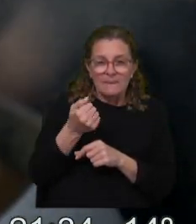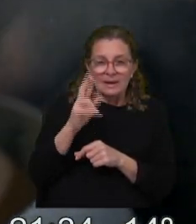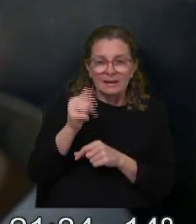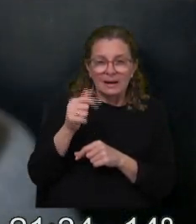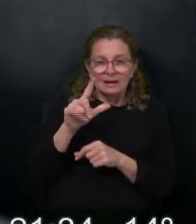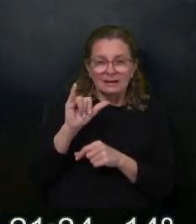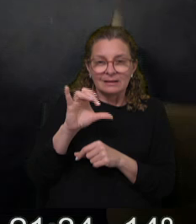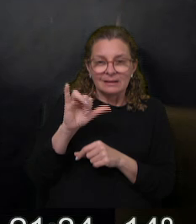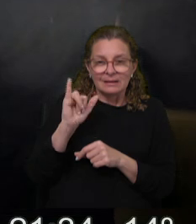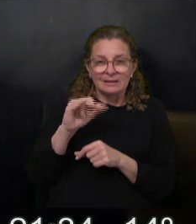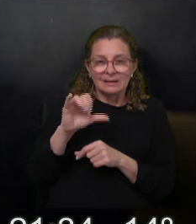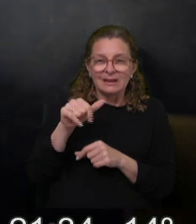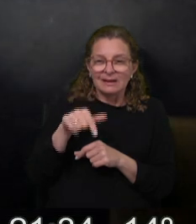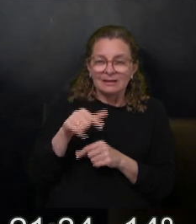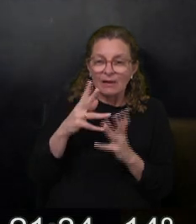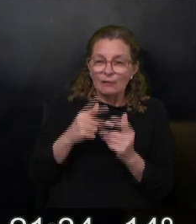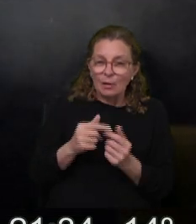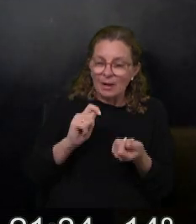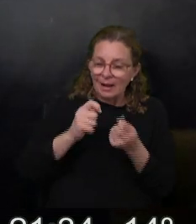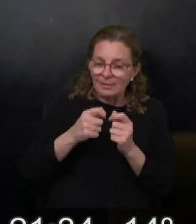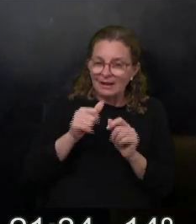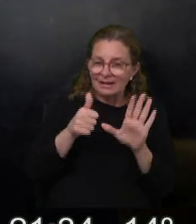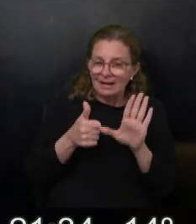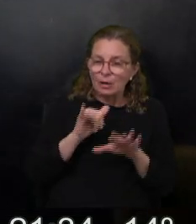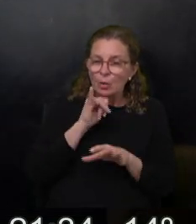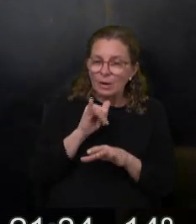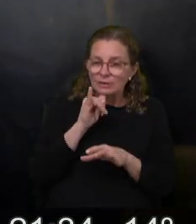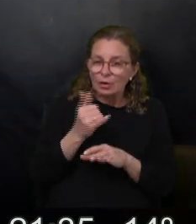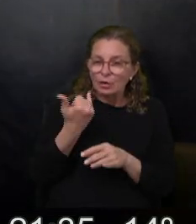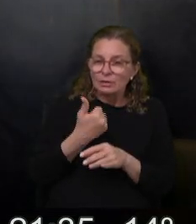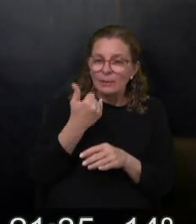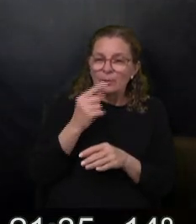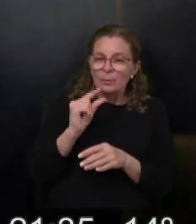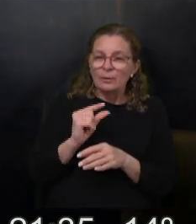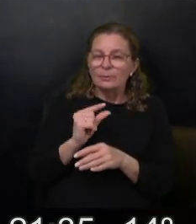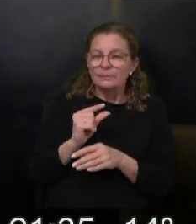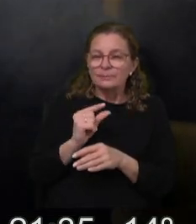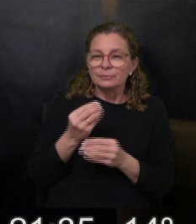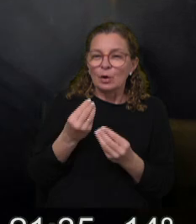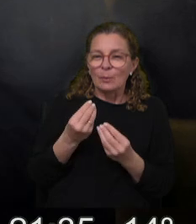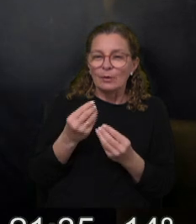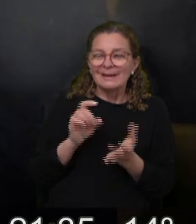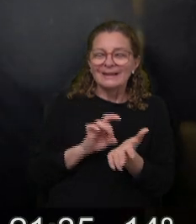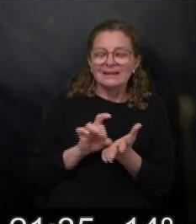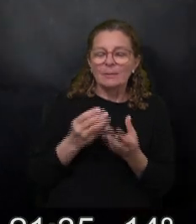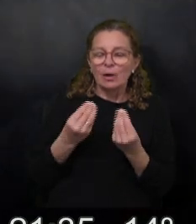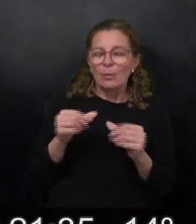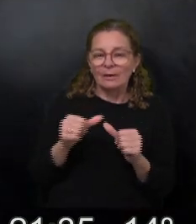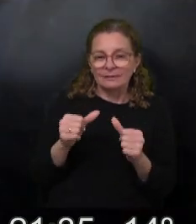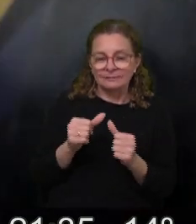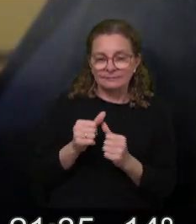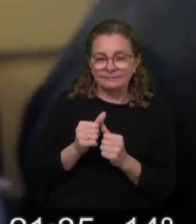parálisis. Bueno, en tu versión adaptás seis cuentos. Contame un poco cuál es bajo qué sistema.